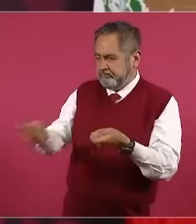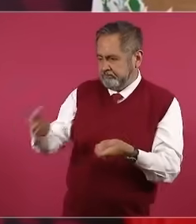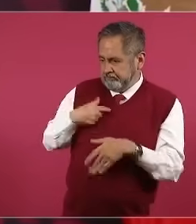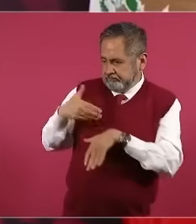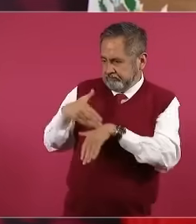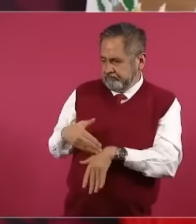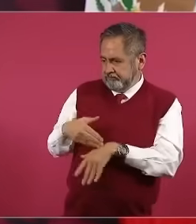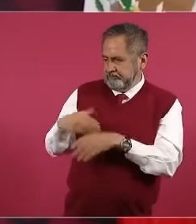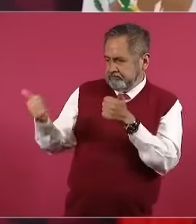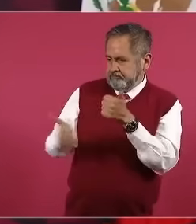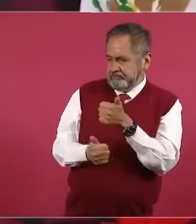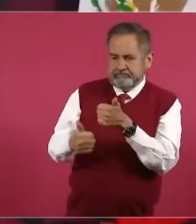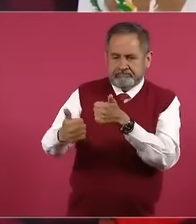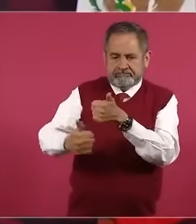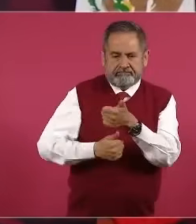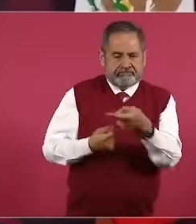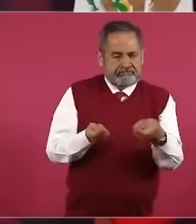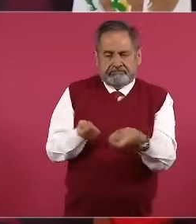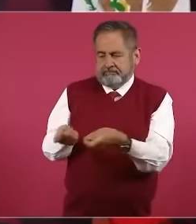sometidos,